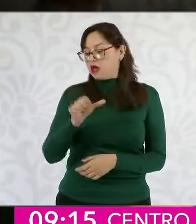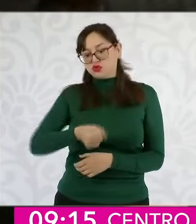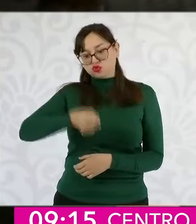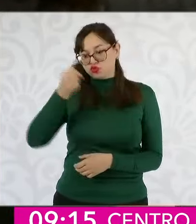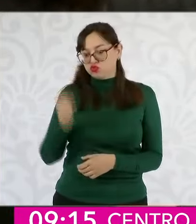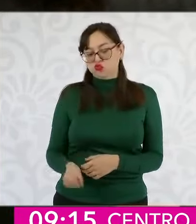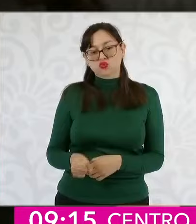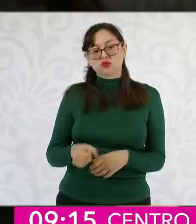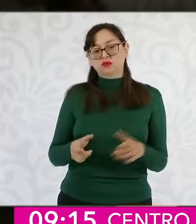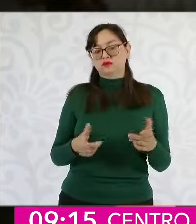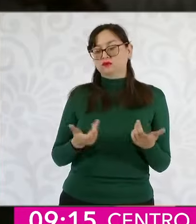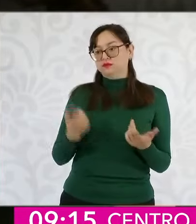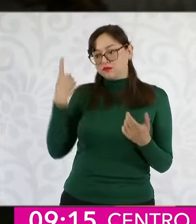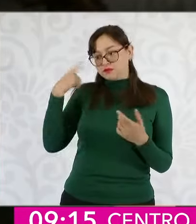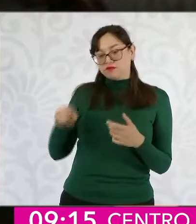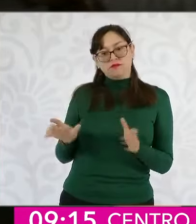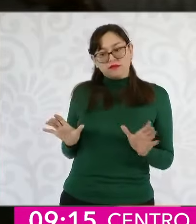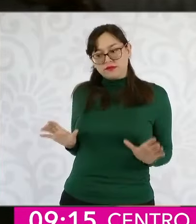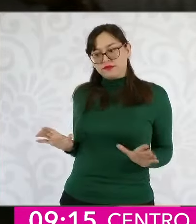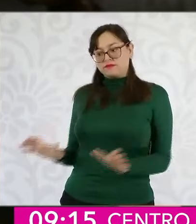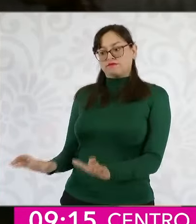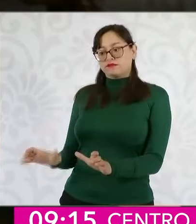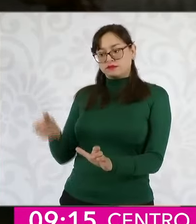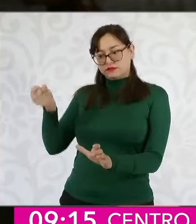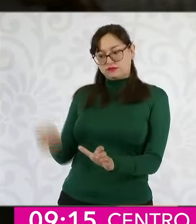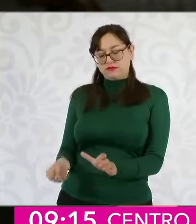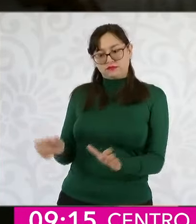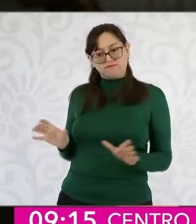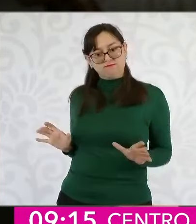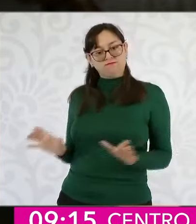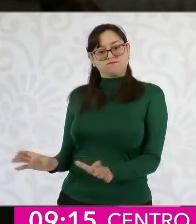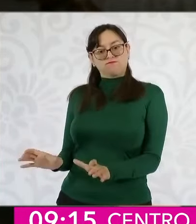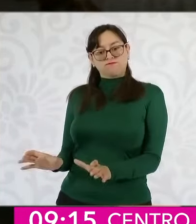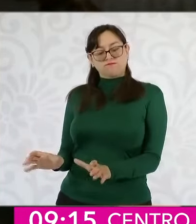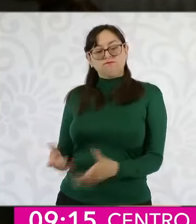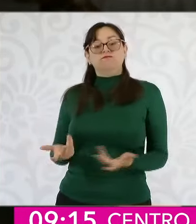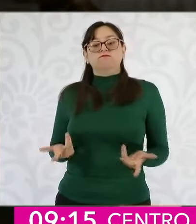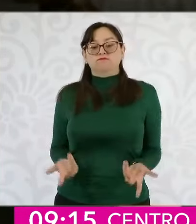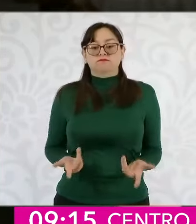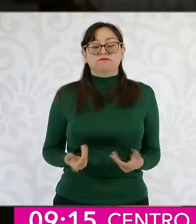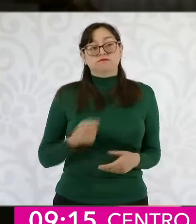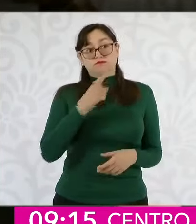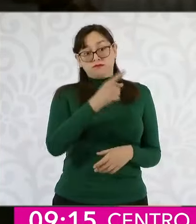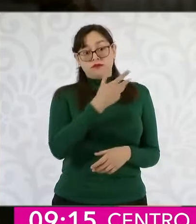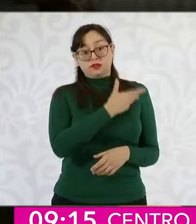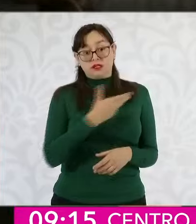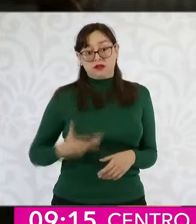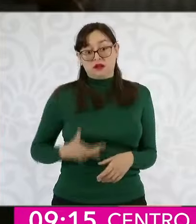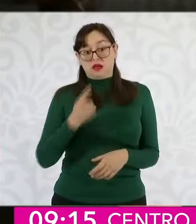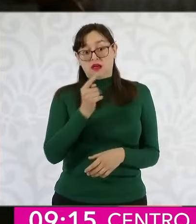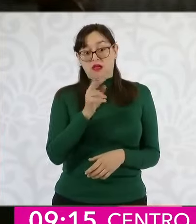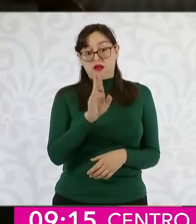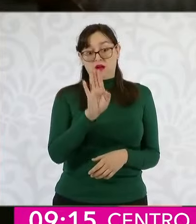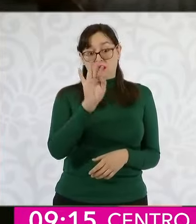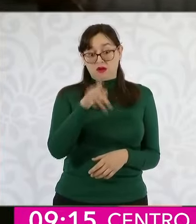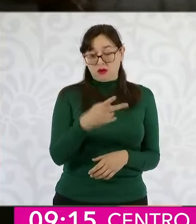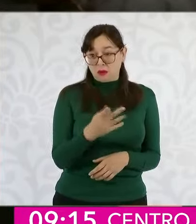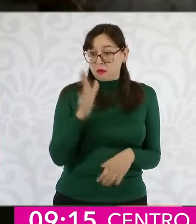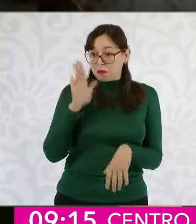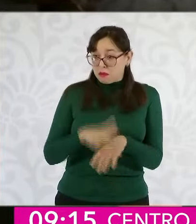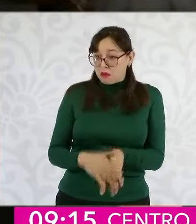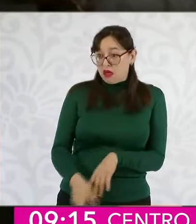sur para prevenir el cruce de migrantes en la frontera. Dado las amenazas de Trump, ¿cuáles otras medidas